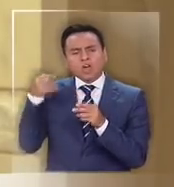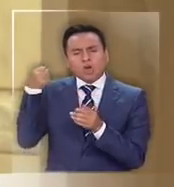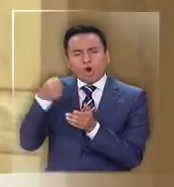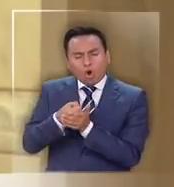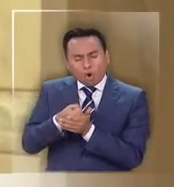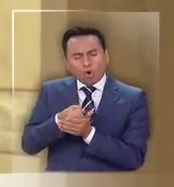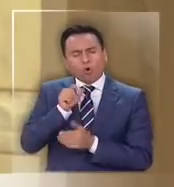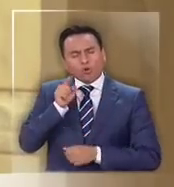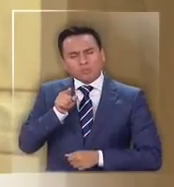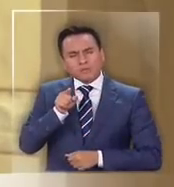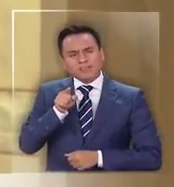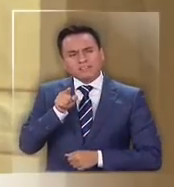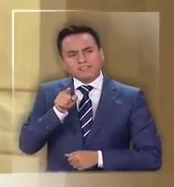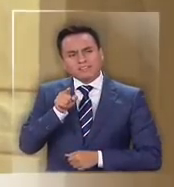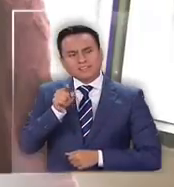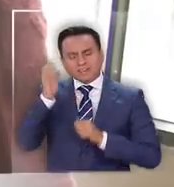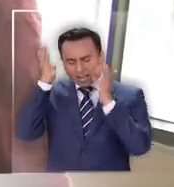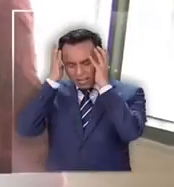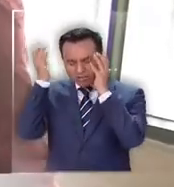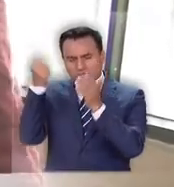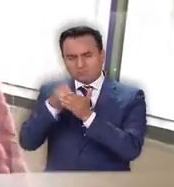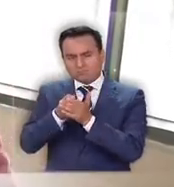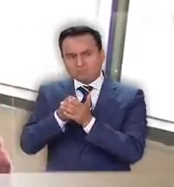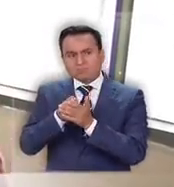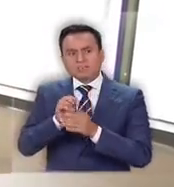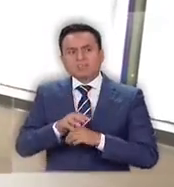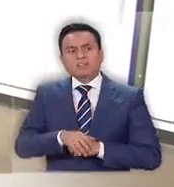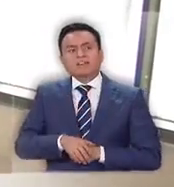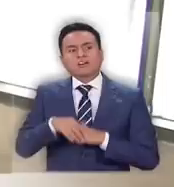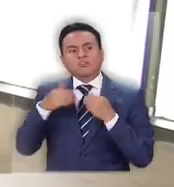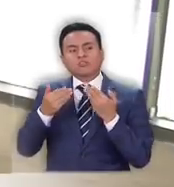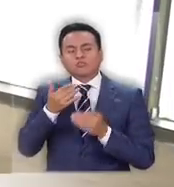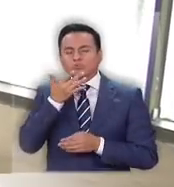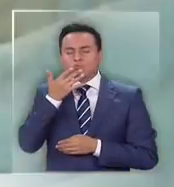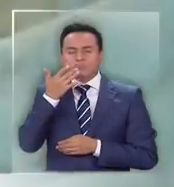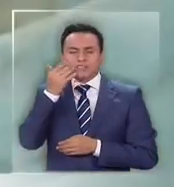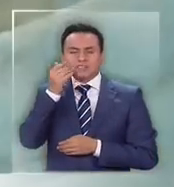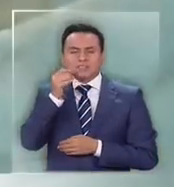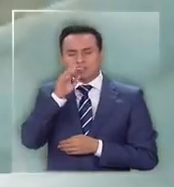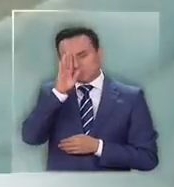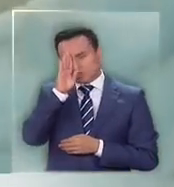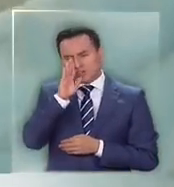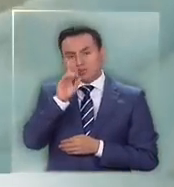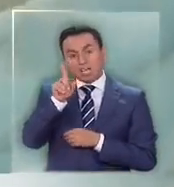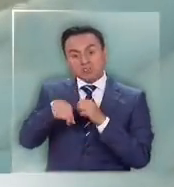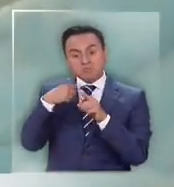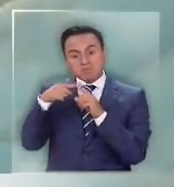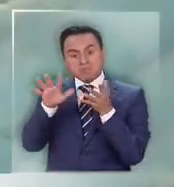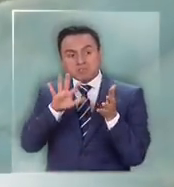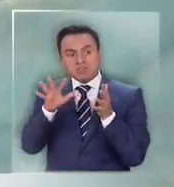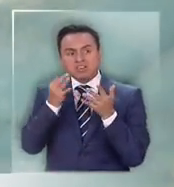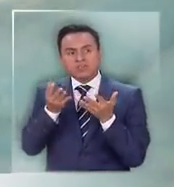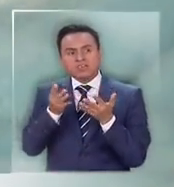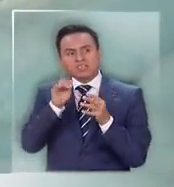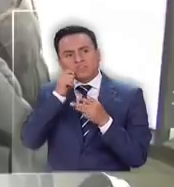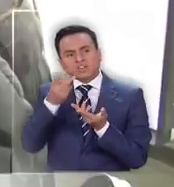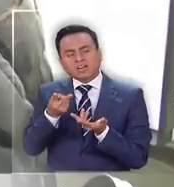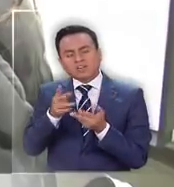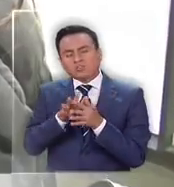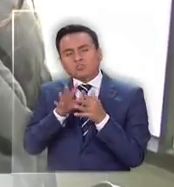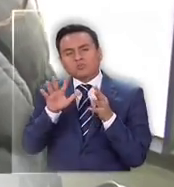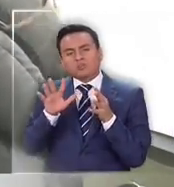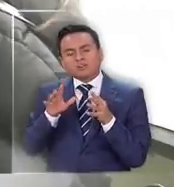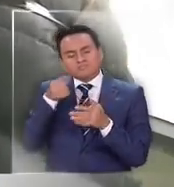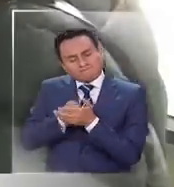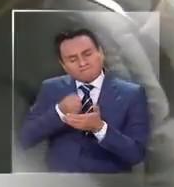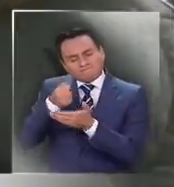golpe en la parte del cráneo. Hoy, esta dulce cachorra de no más de un año y medio es considerada toda